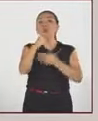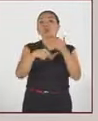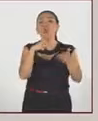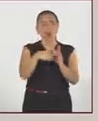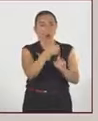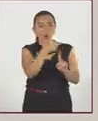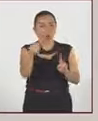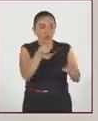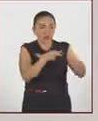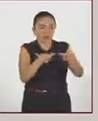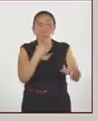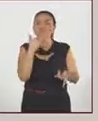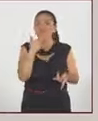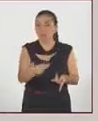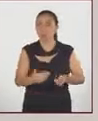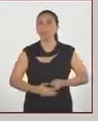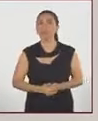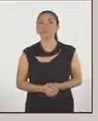organizado.